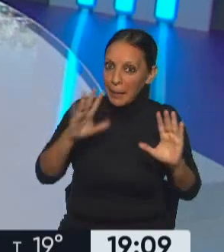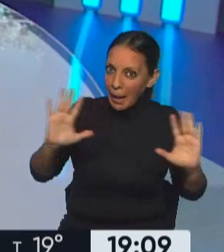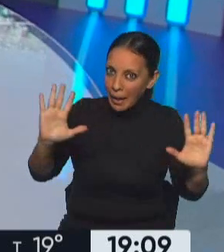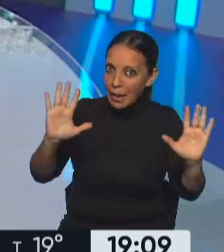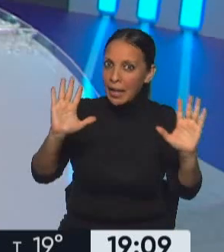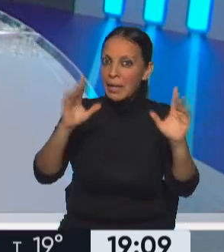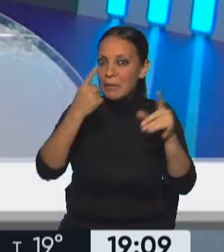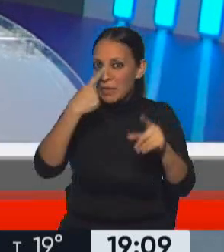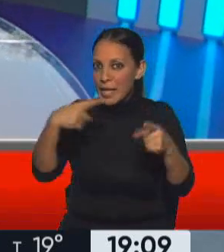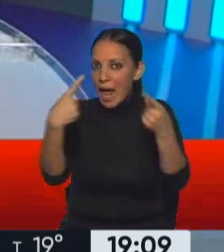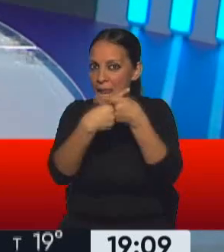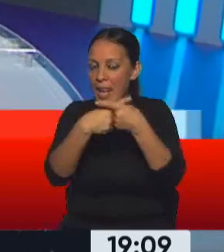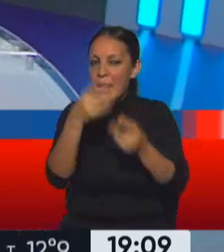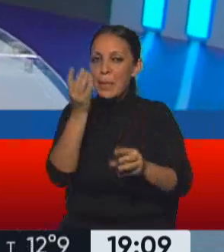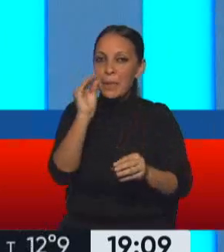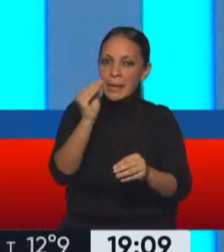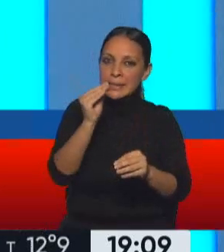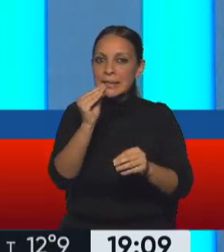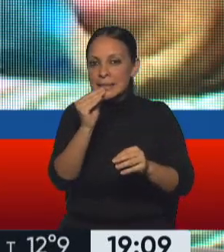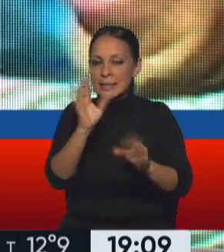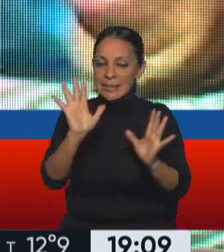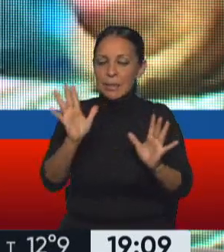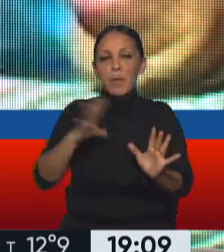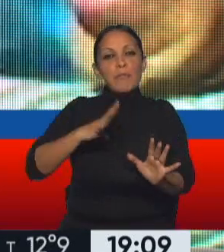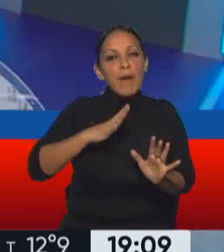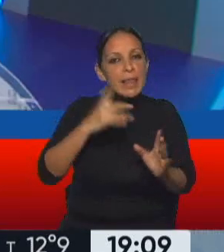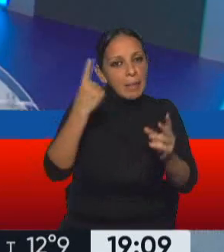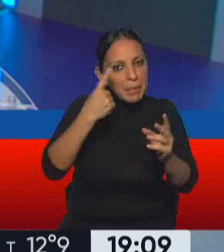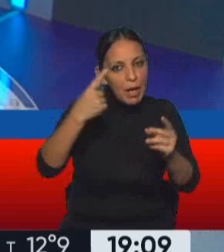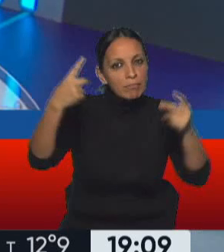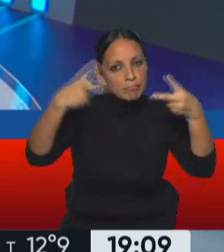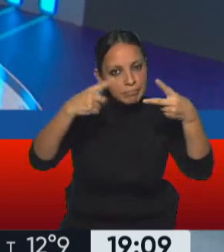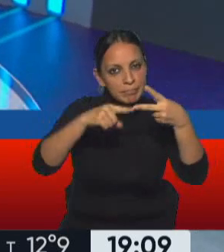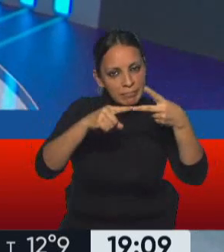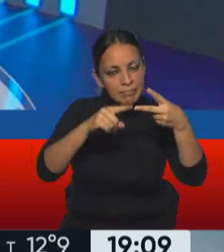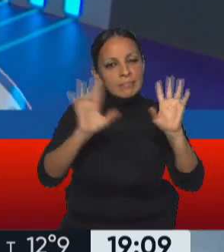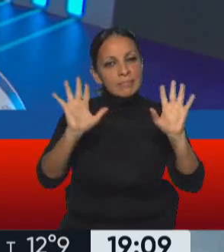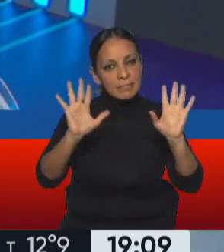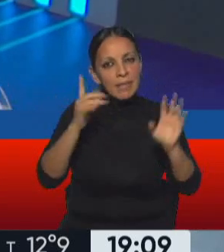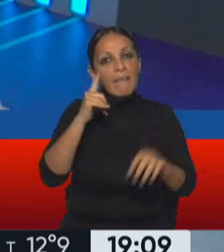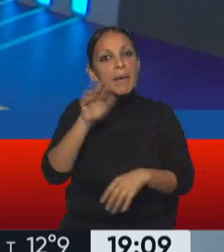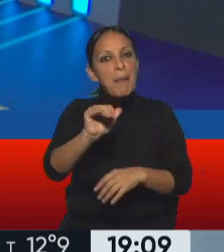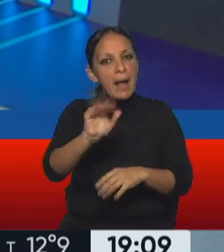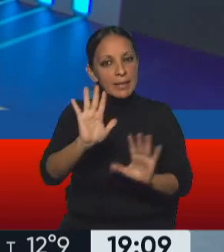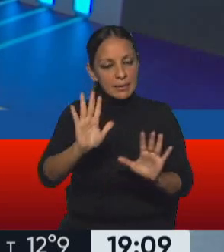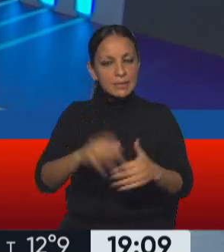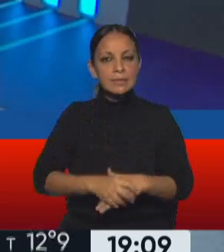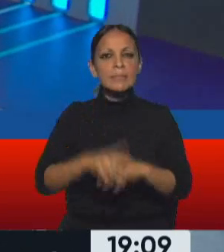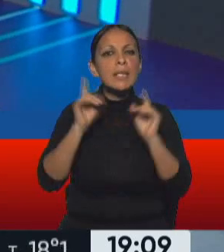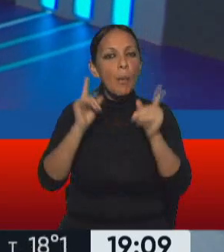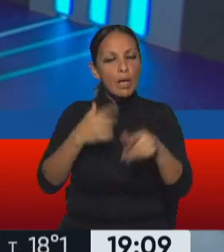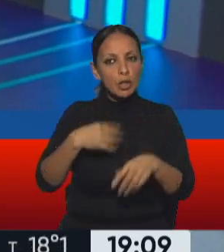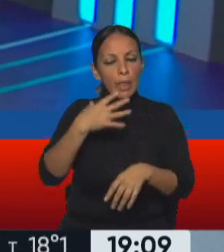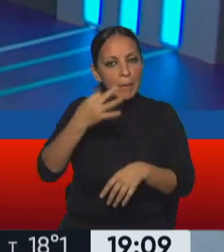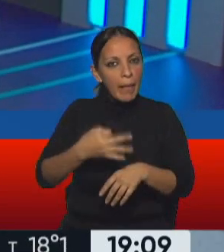carlos brasil los caminos vieron dulces hay que ganar hay que en el mar obviamente yo la verdad que no dejaría de lado todo lo que ha ofrecido